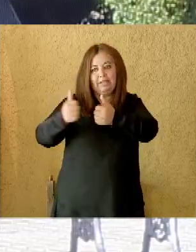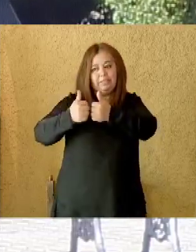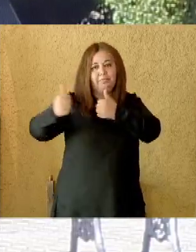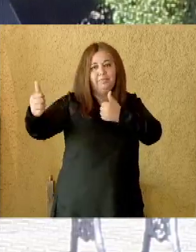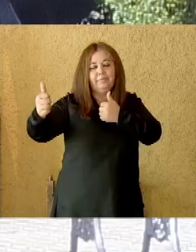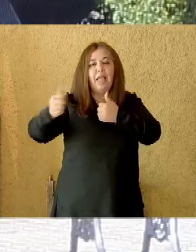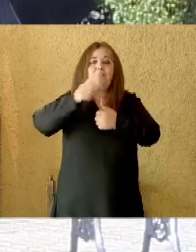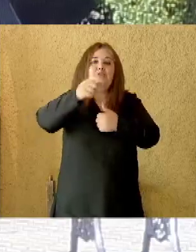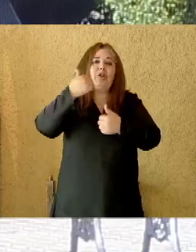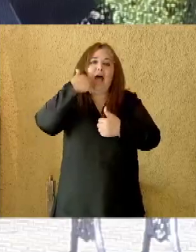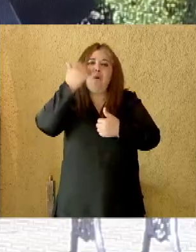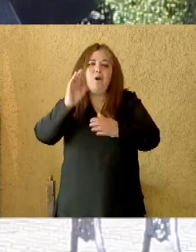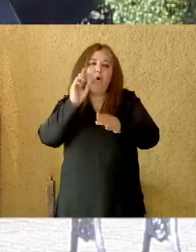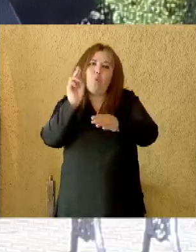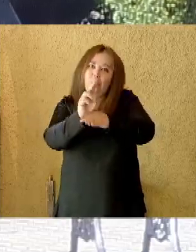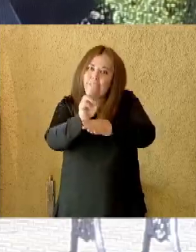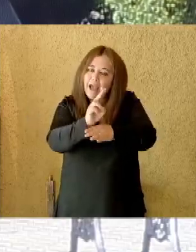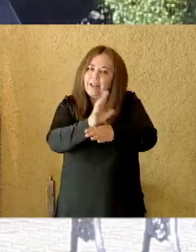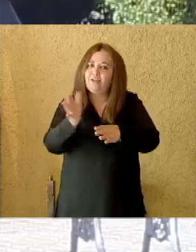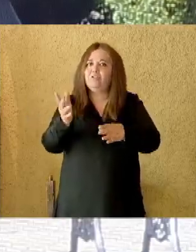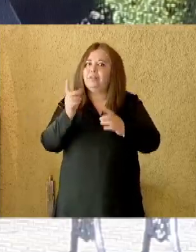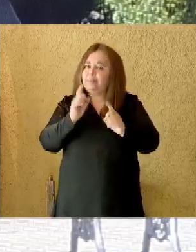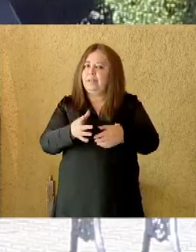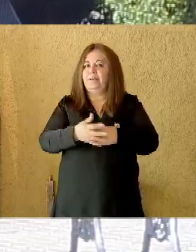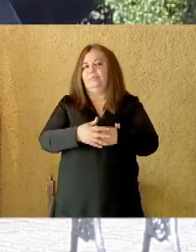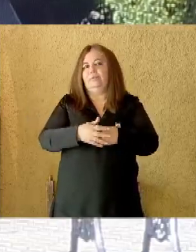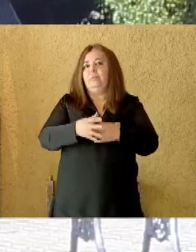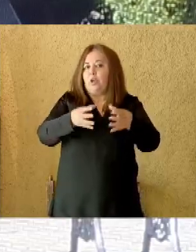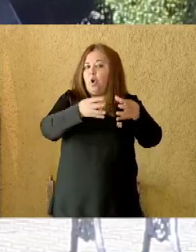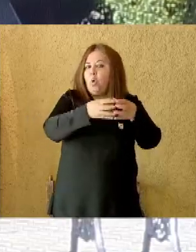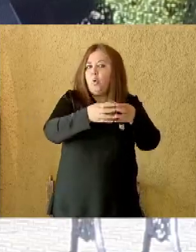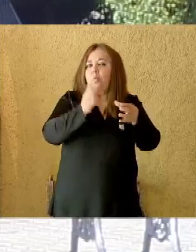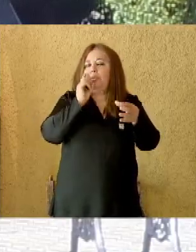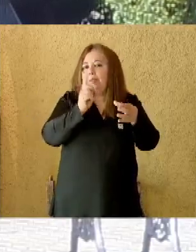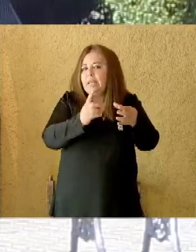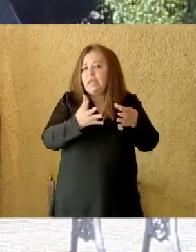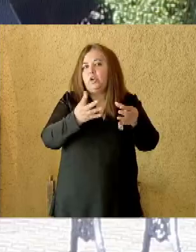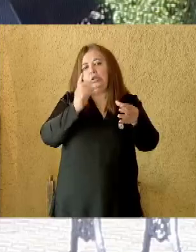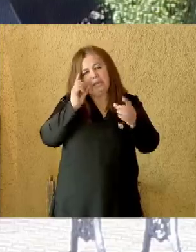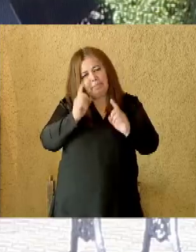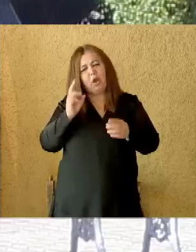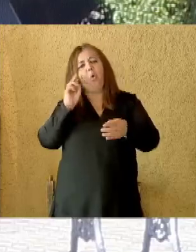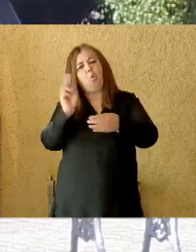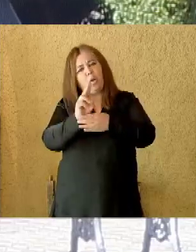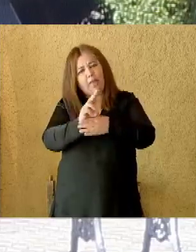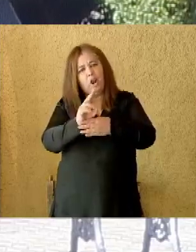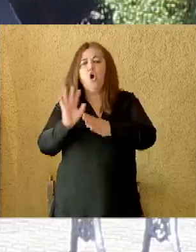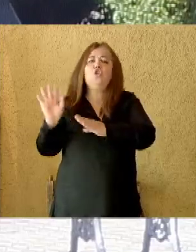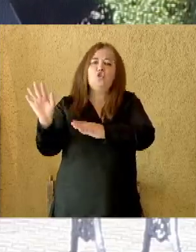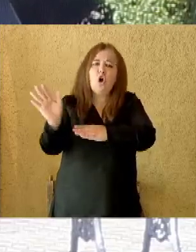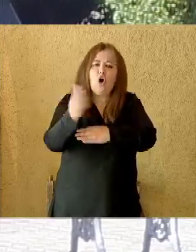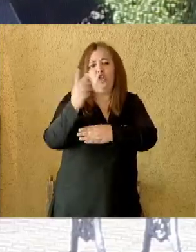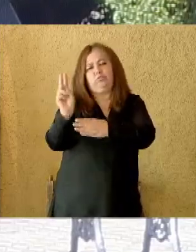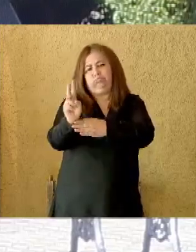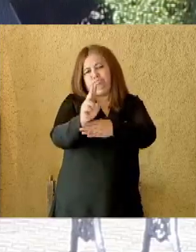poco más grandes y necesitan justamente, porque son grupo de riesgo, bueno, cuidémoslos a todos y aprovechemos esta posibilidad que